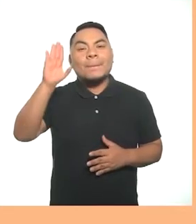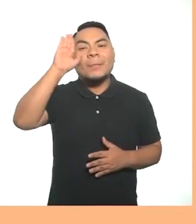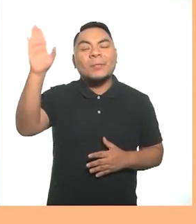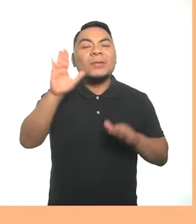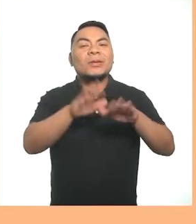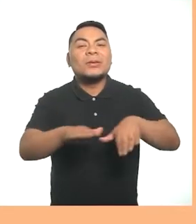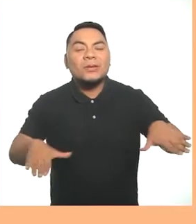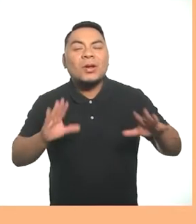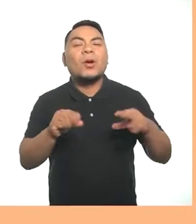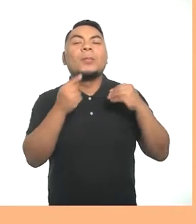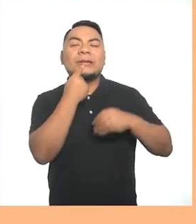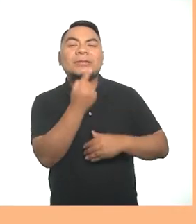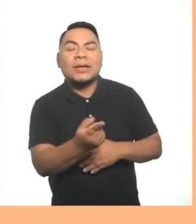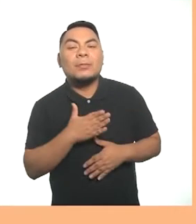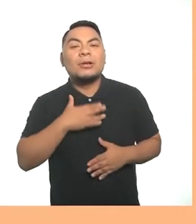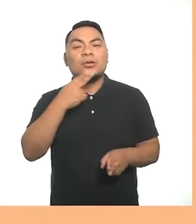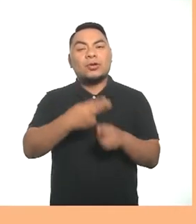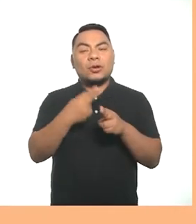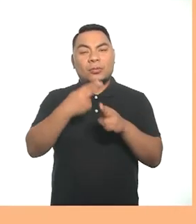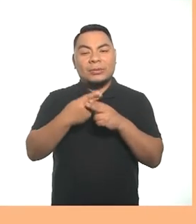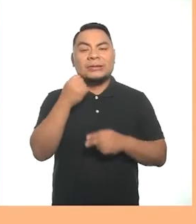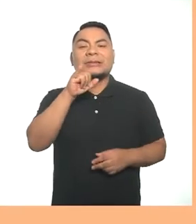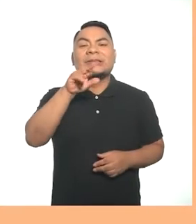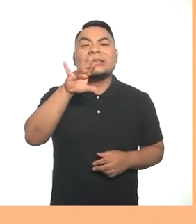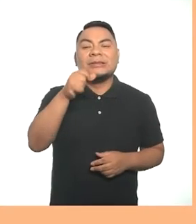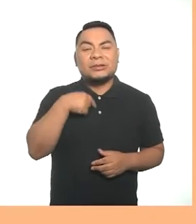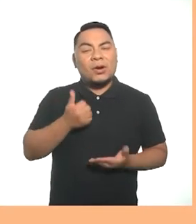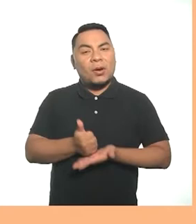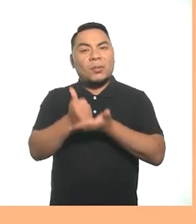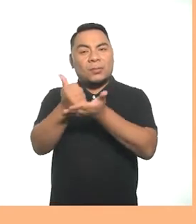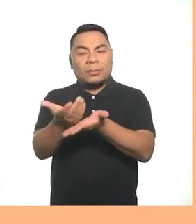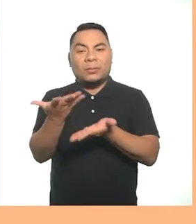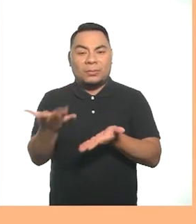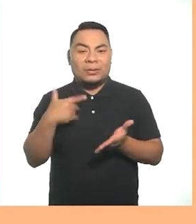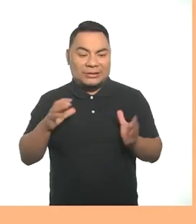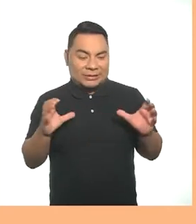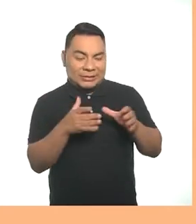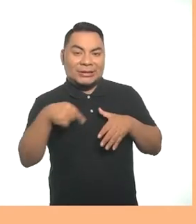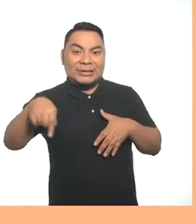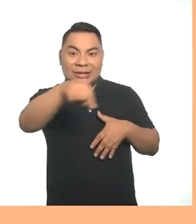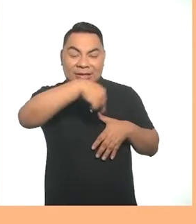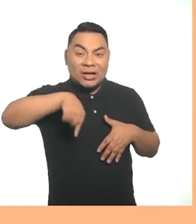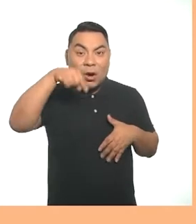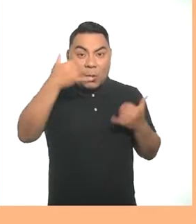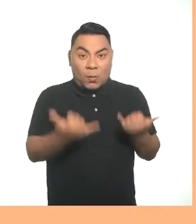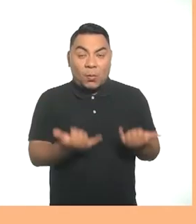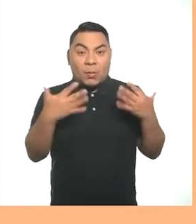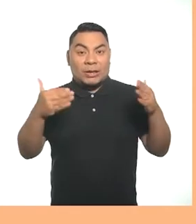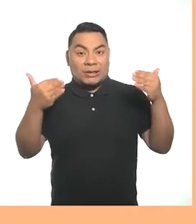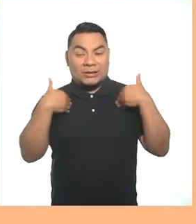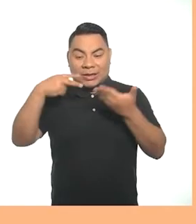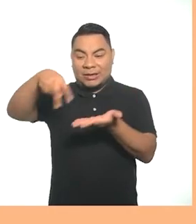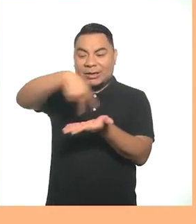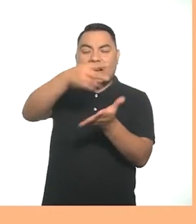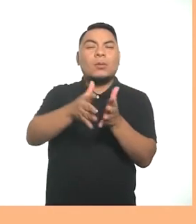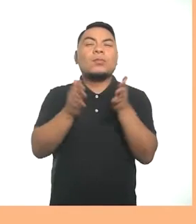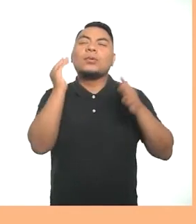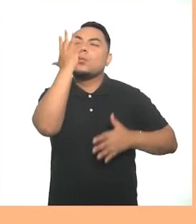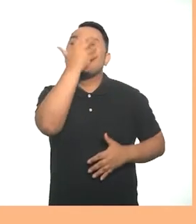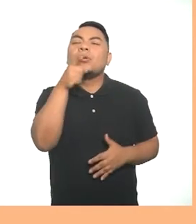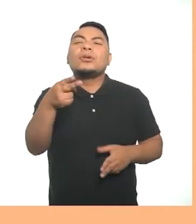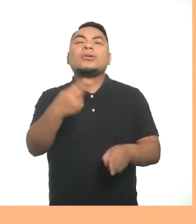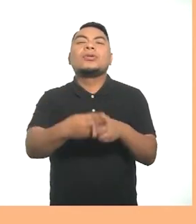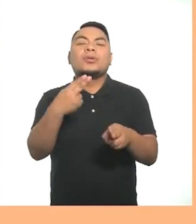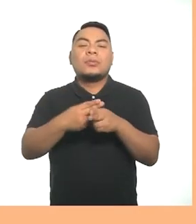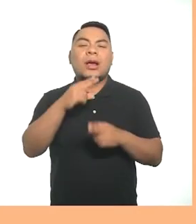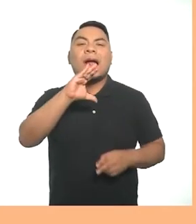Hola niños y niñas, ¿cómo están? Mi nombre es Miss Pili y los saludo desde los órganos. El día de hoy vamos a aprender una danza muy